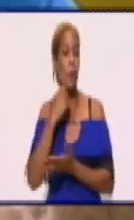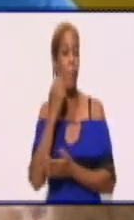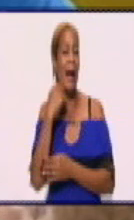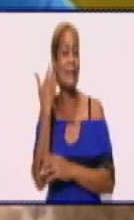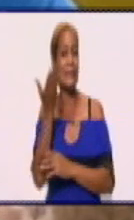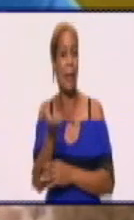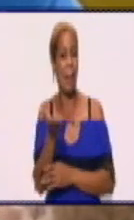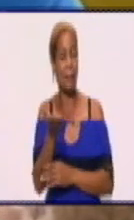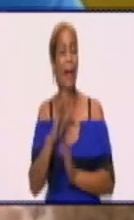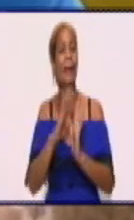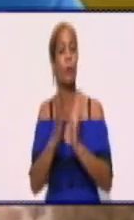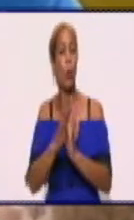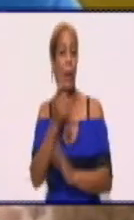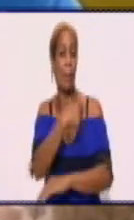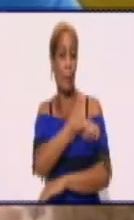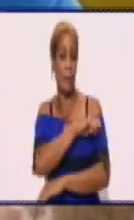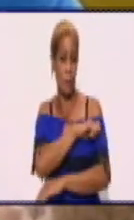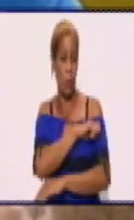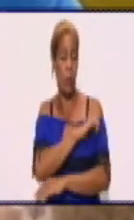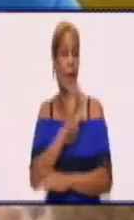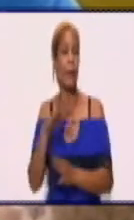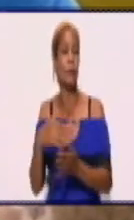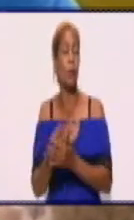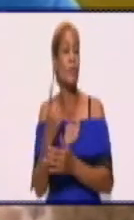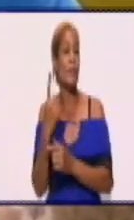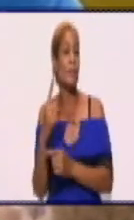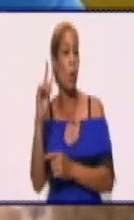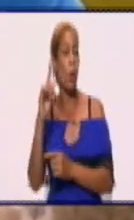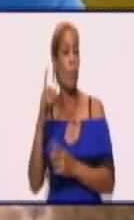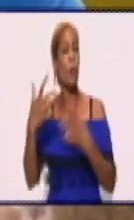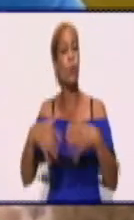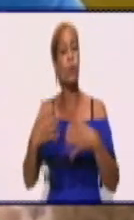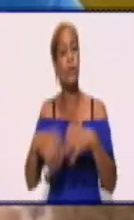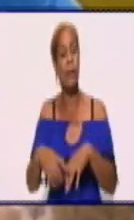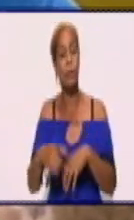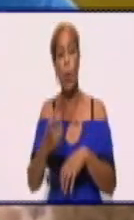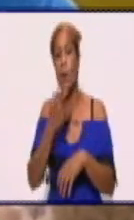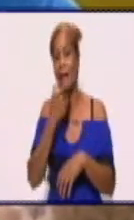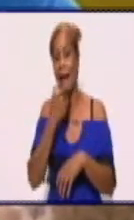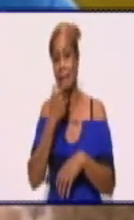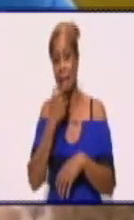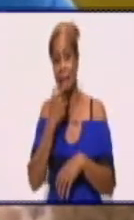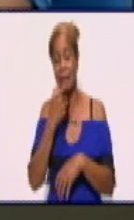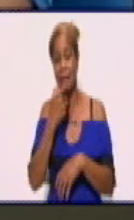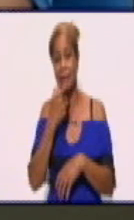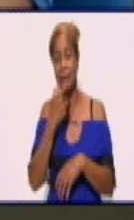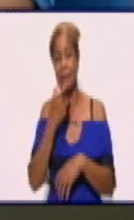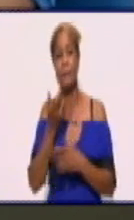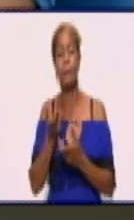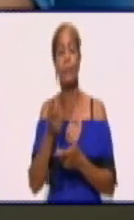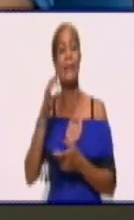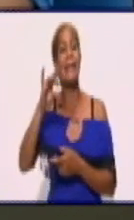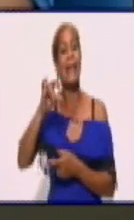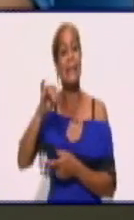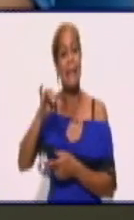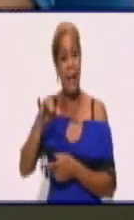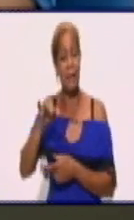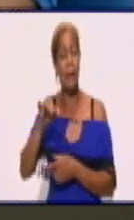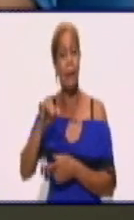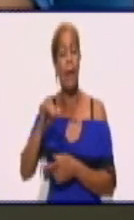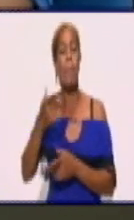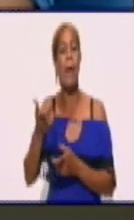hemos podido producir. Solamente estamos produciendo galleta de sal para las comunidades de difícil acceso que por política del